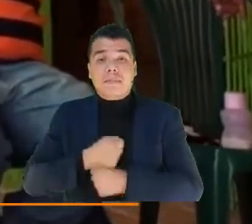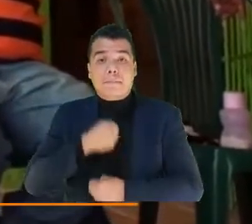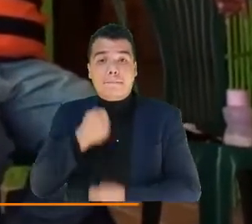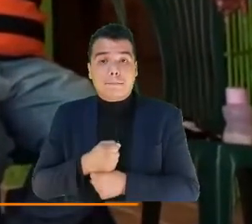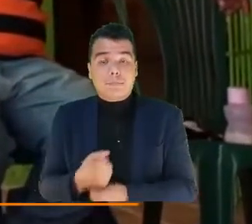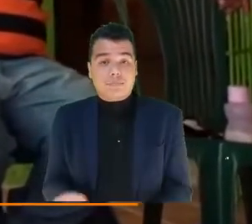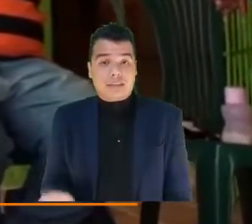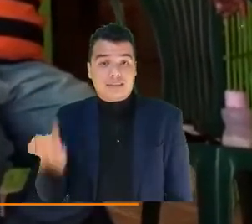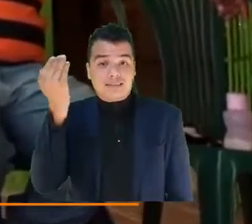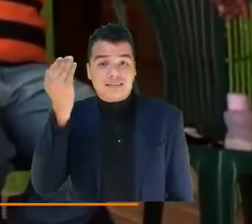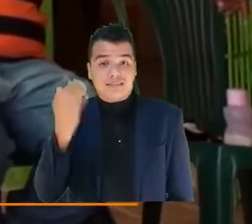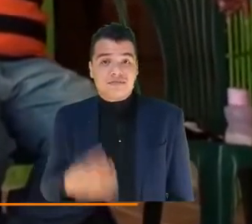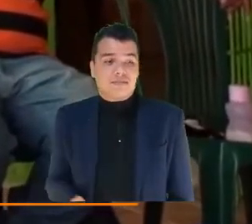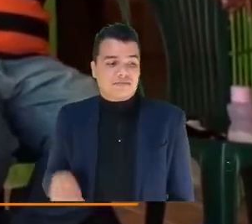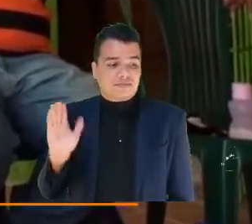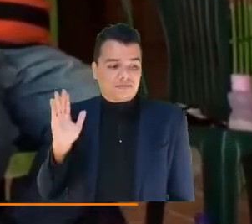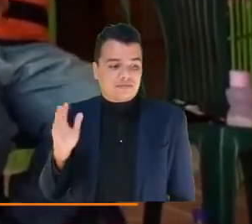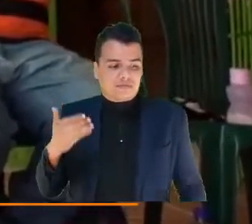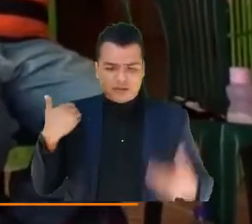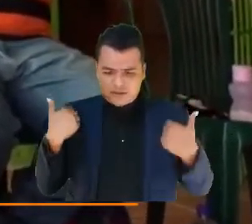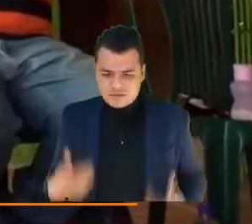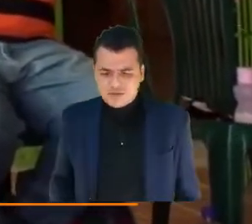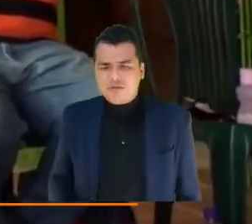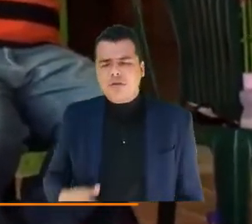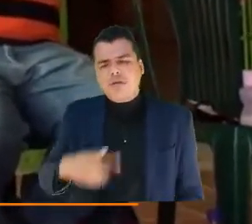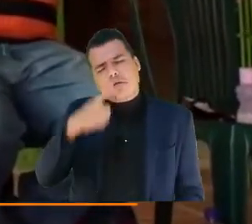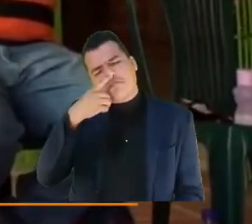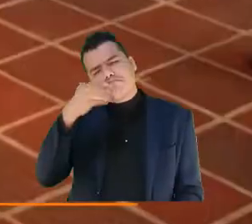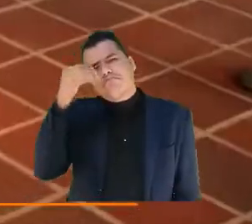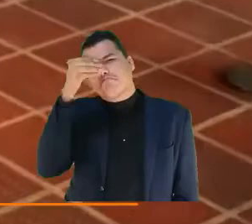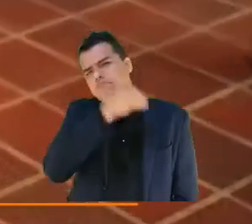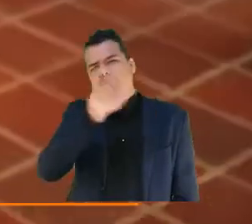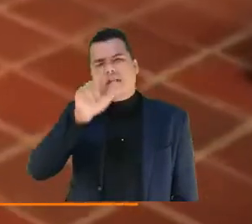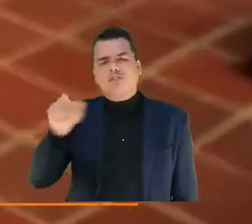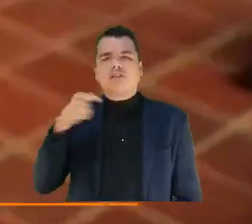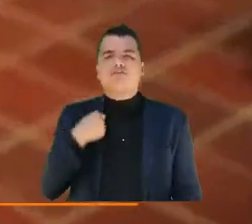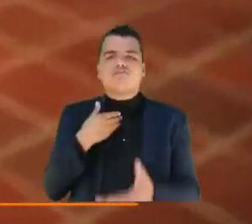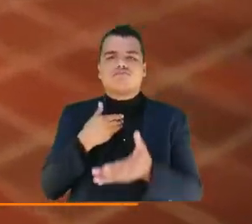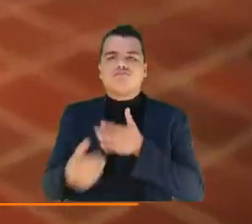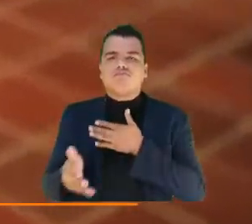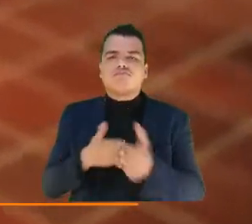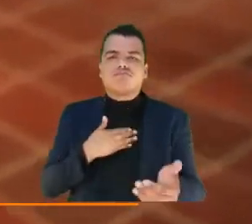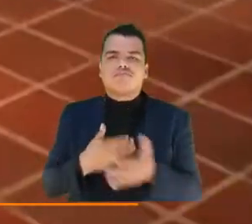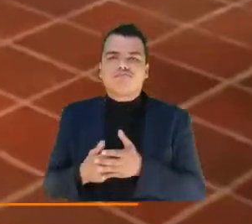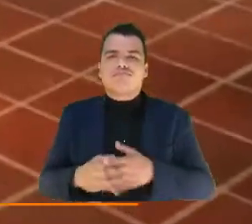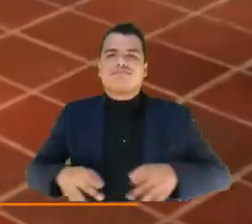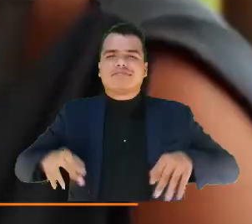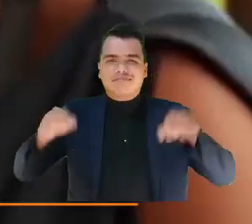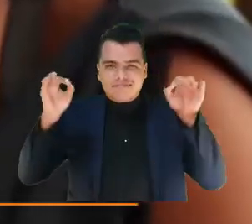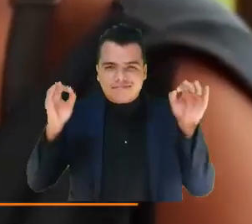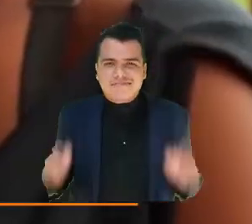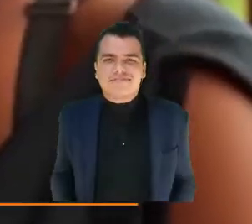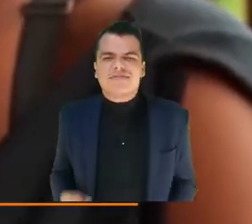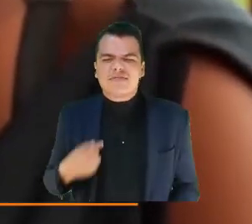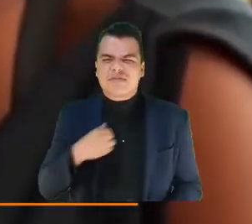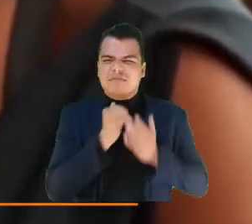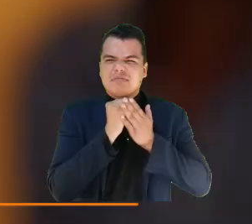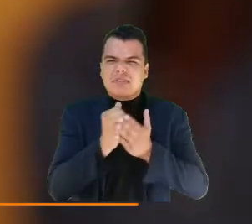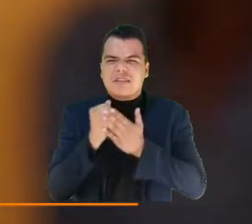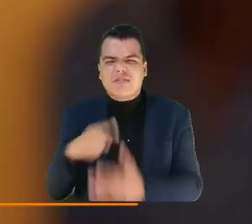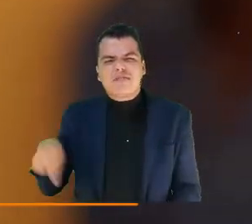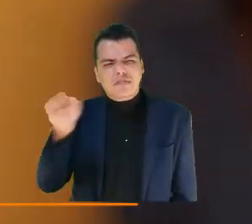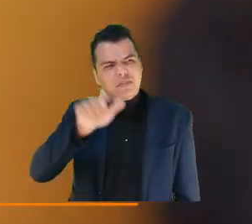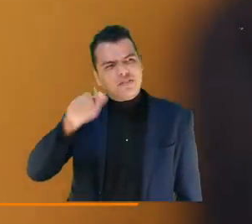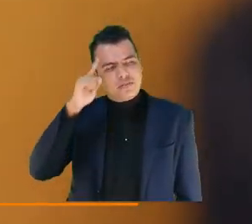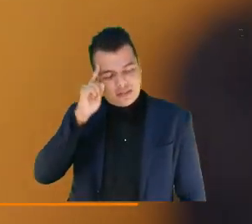pueblos, como los nadies y las nadies, pueda contribuir a que mañana cualquiera de las mujeres colombianas pueda atreverse